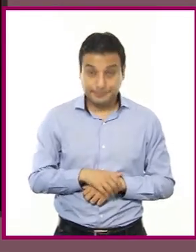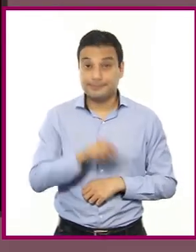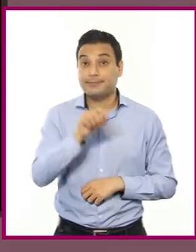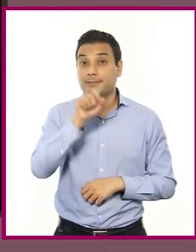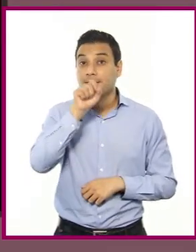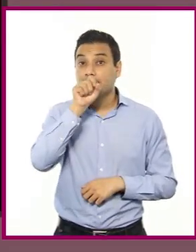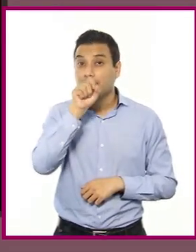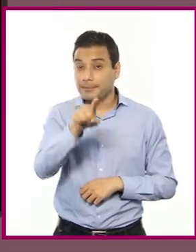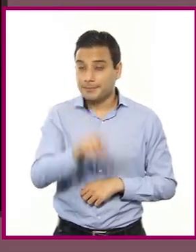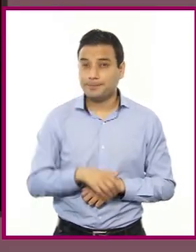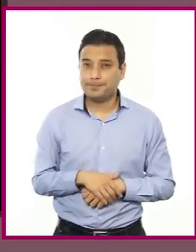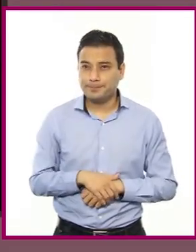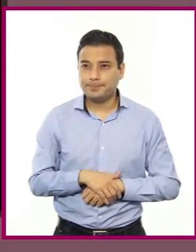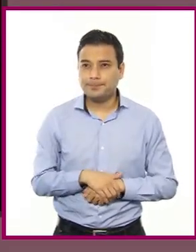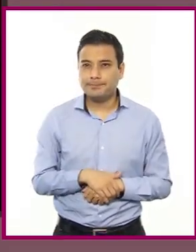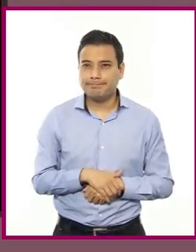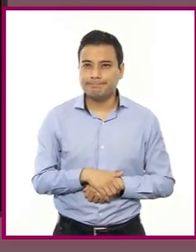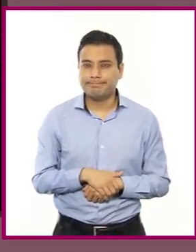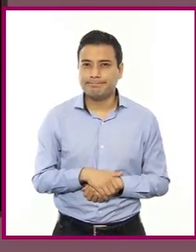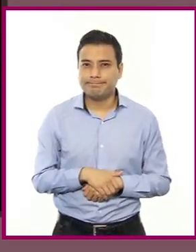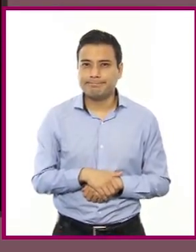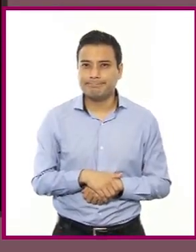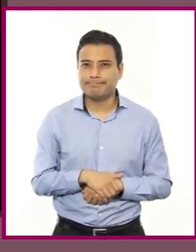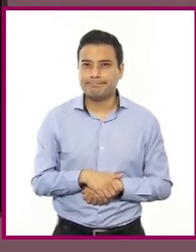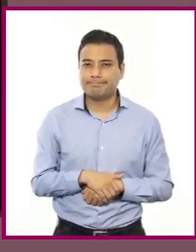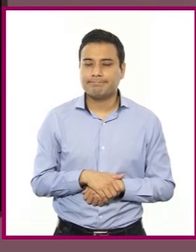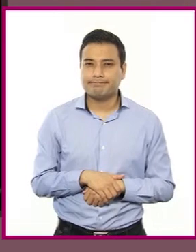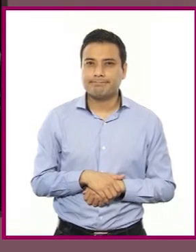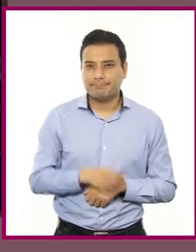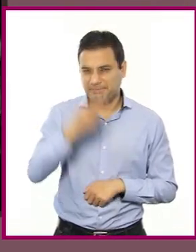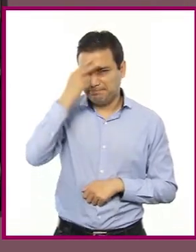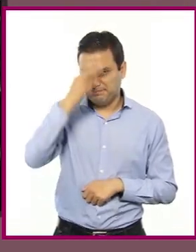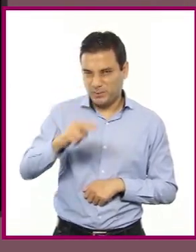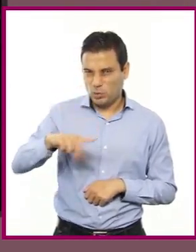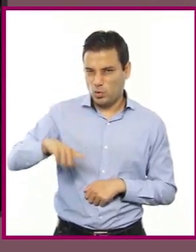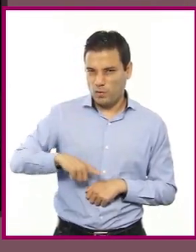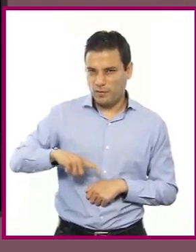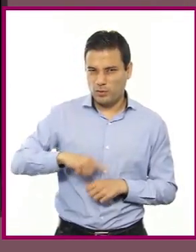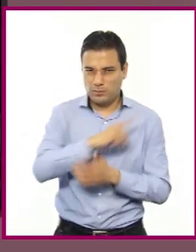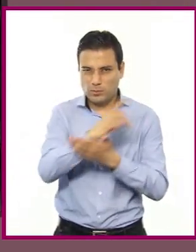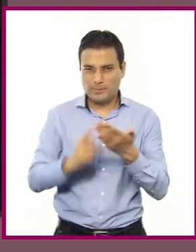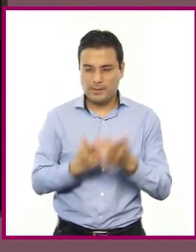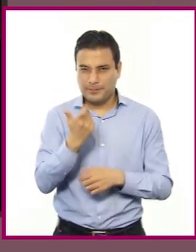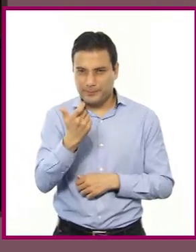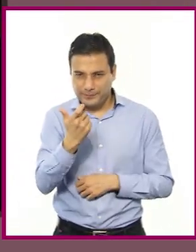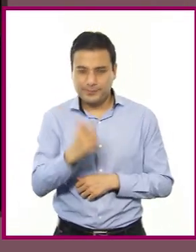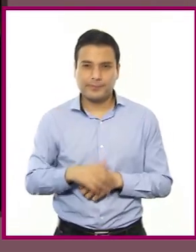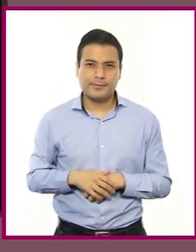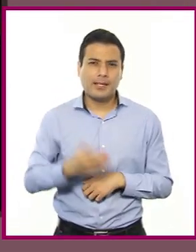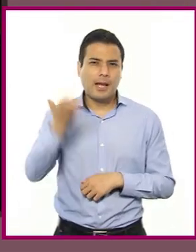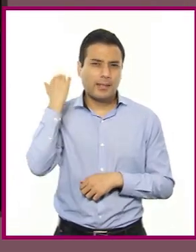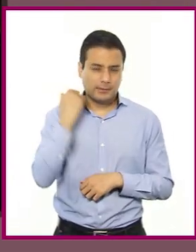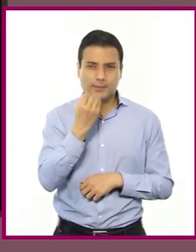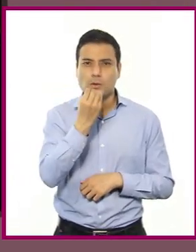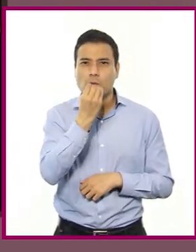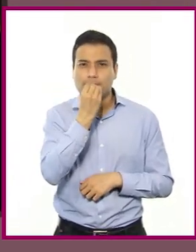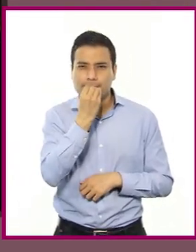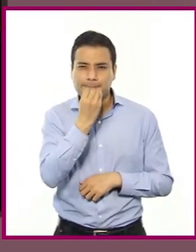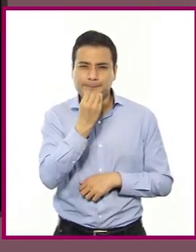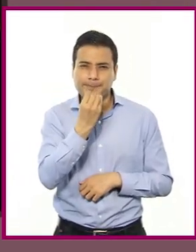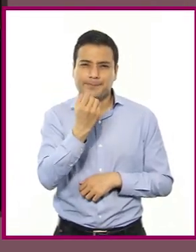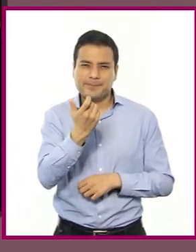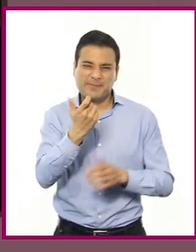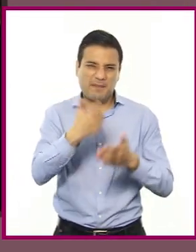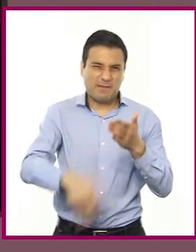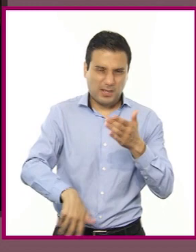vemos que la política económica en México, que había favorecido precios bajos de los alimentos, por lo tanto